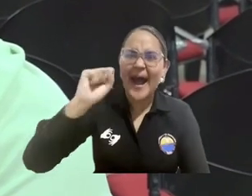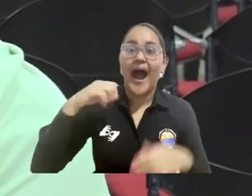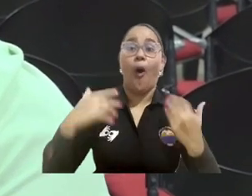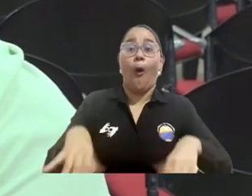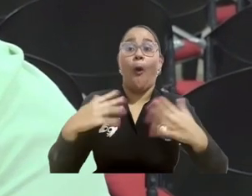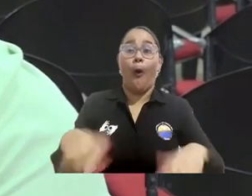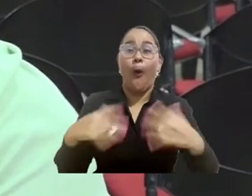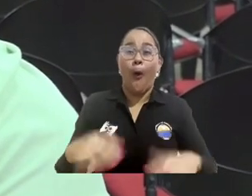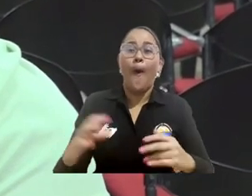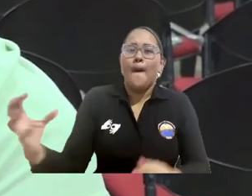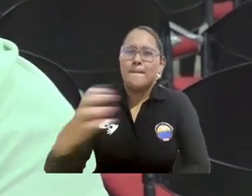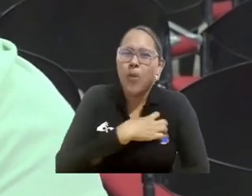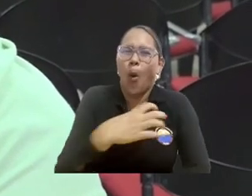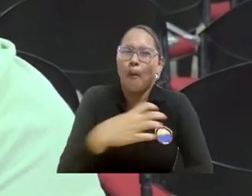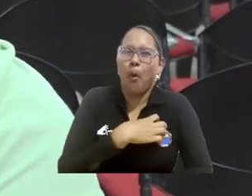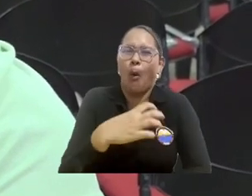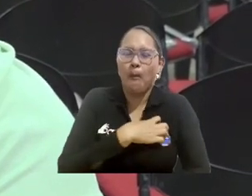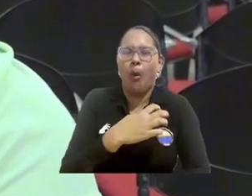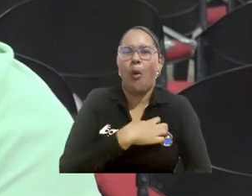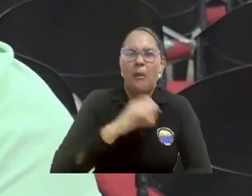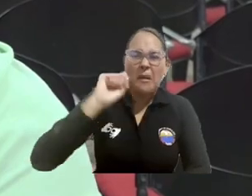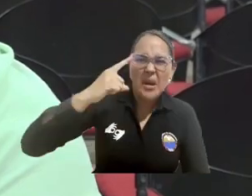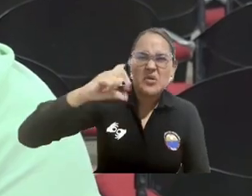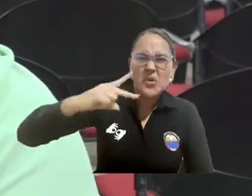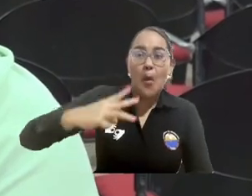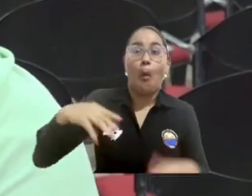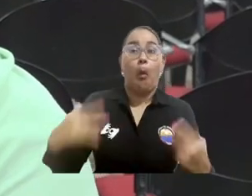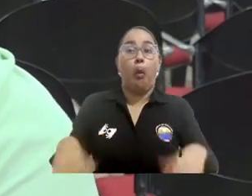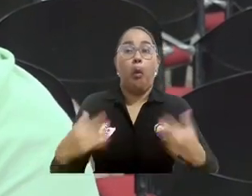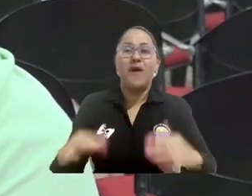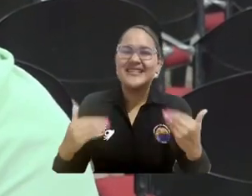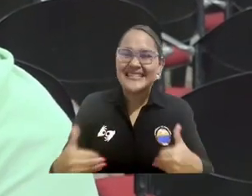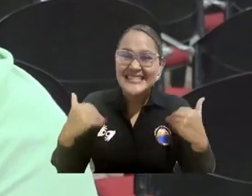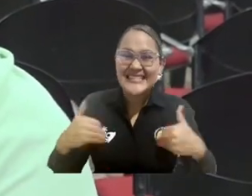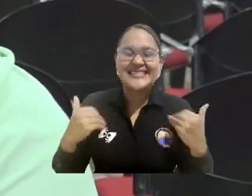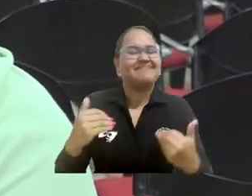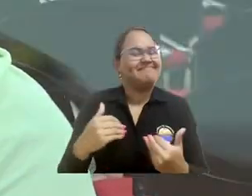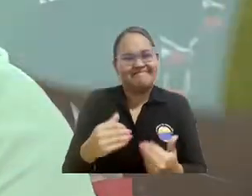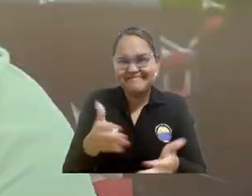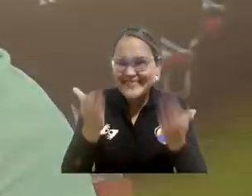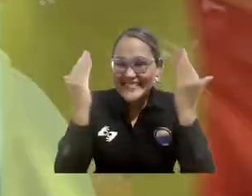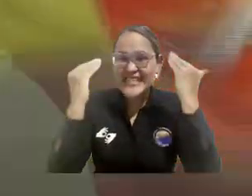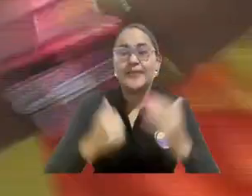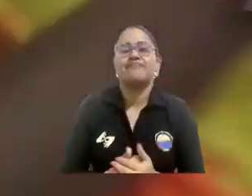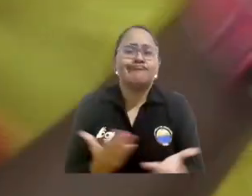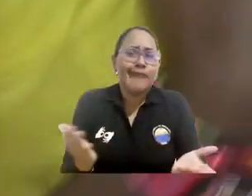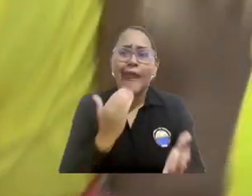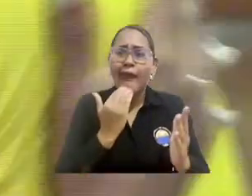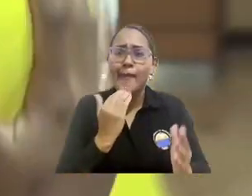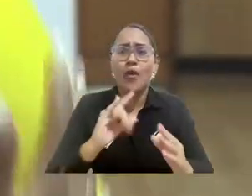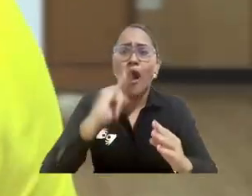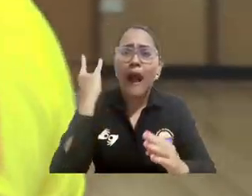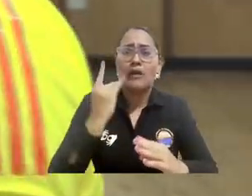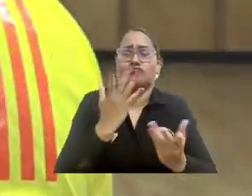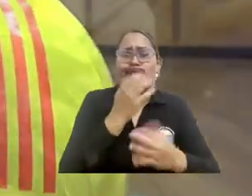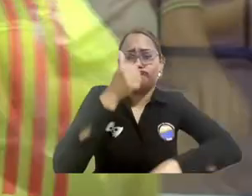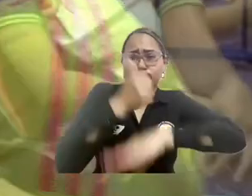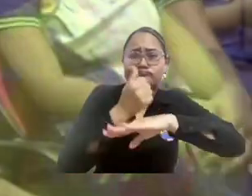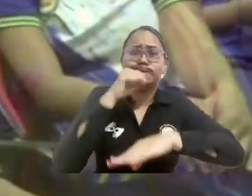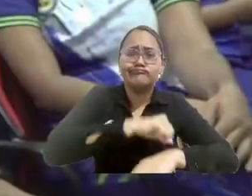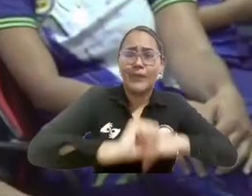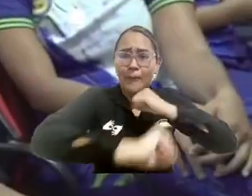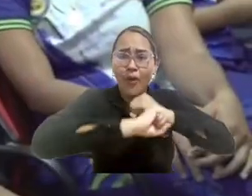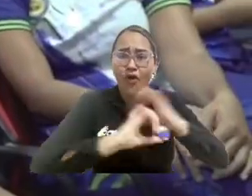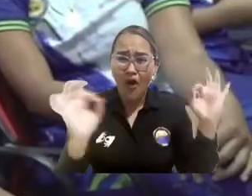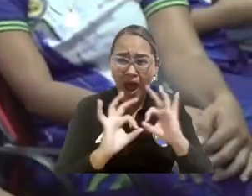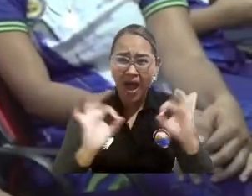alma a esta disciplina y se ve reflejado en esos podios que siempre estamos en los primeros lugares. Y de antemano, si no tenemos ese